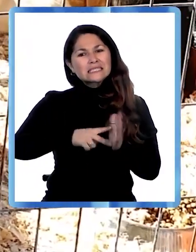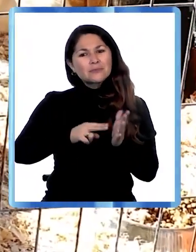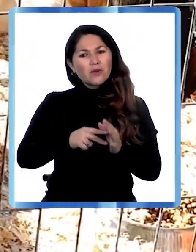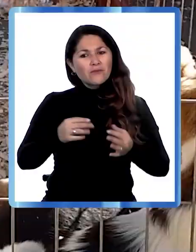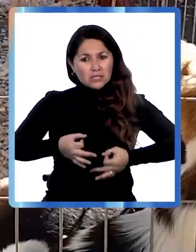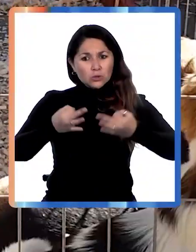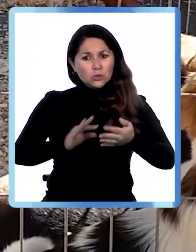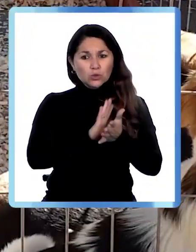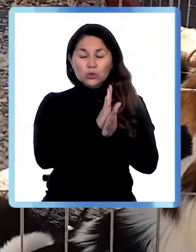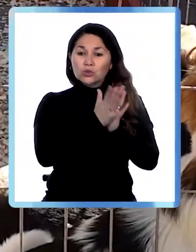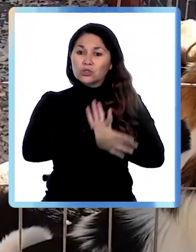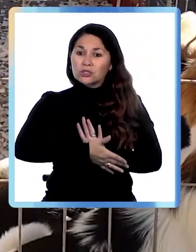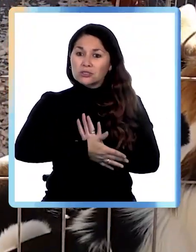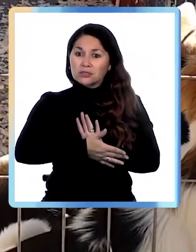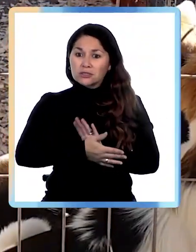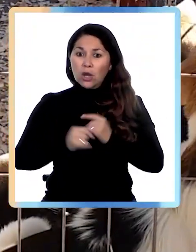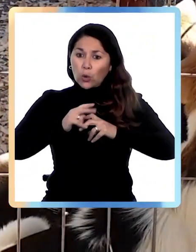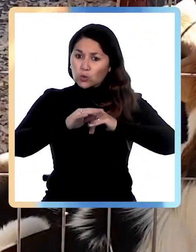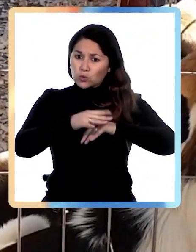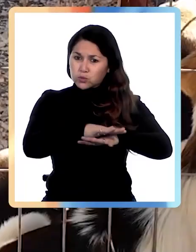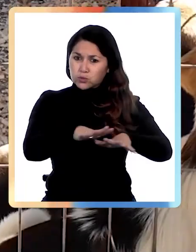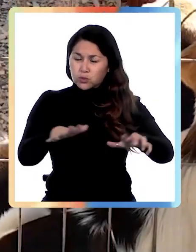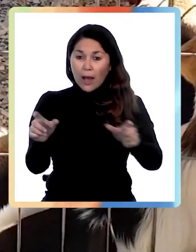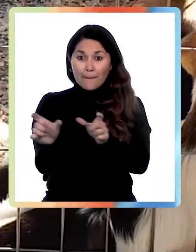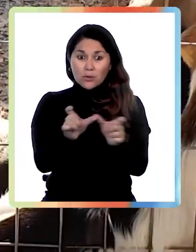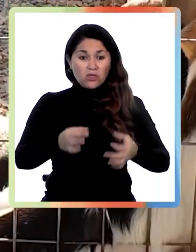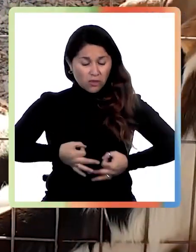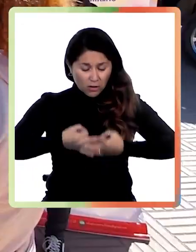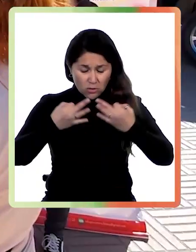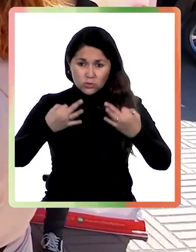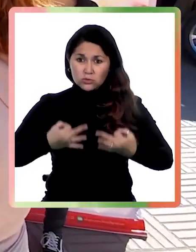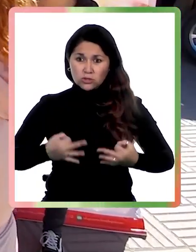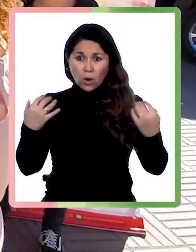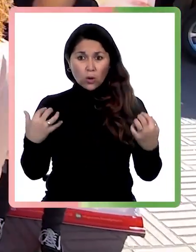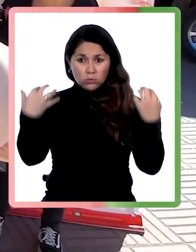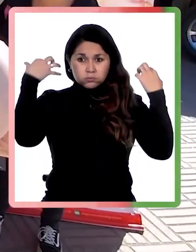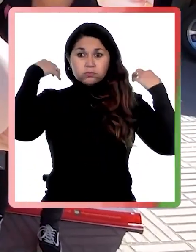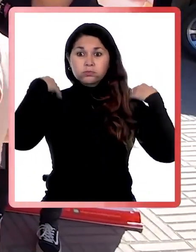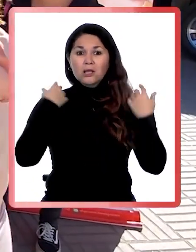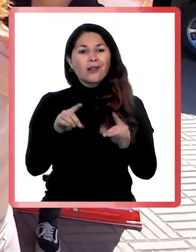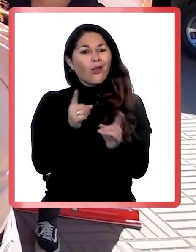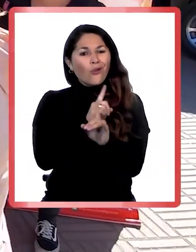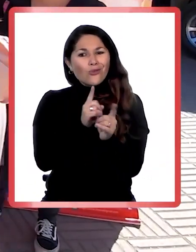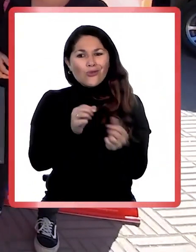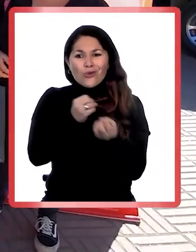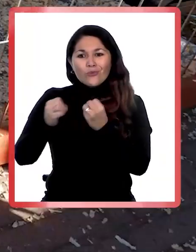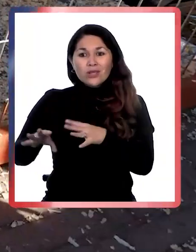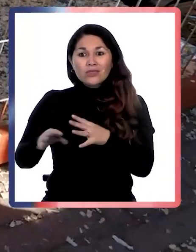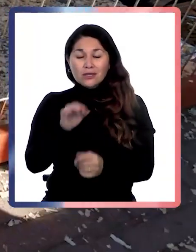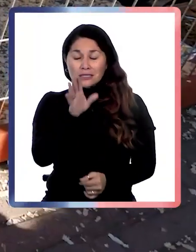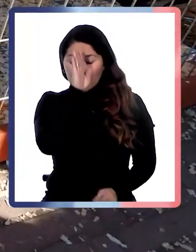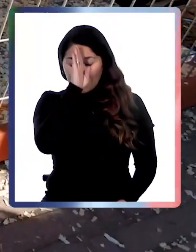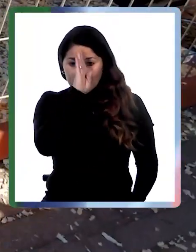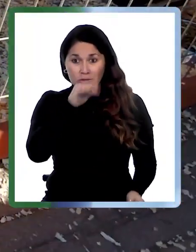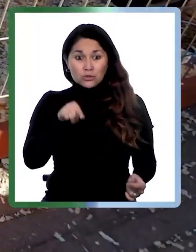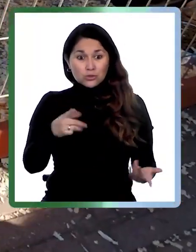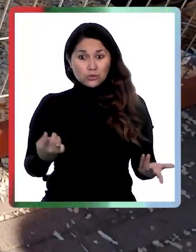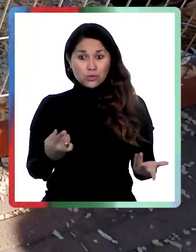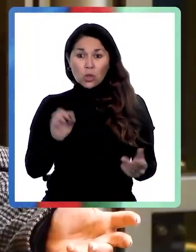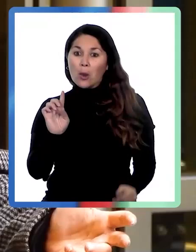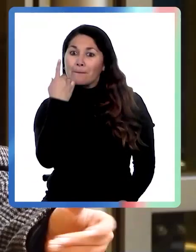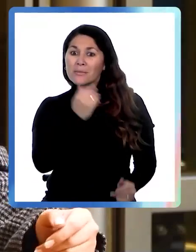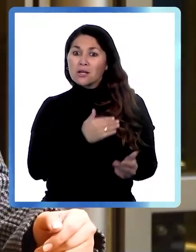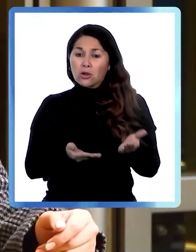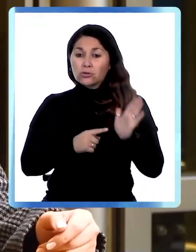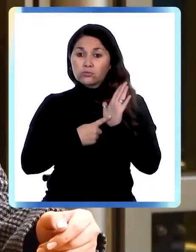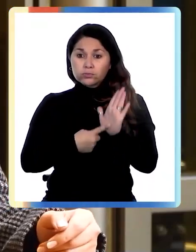problema de manera integral es crucial promover la tenencia responsable y evitar el abandono de perros son pasos vitales para su solución en